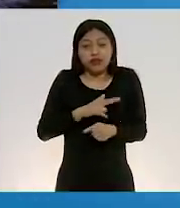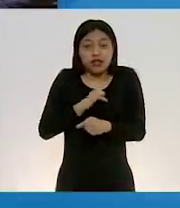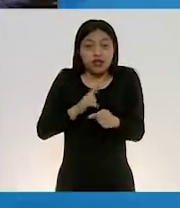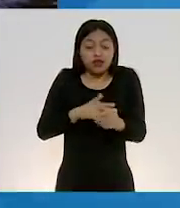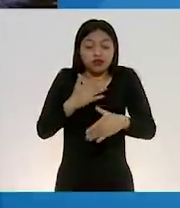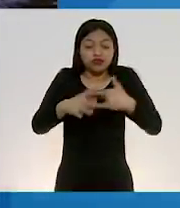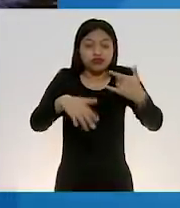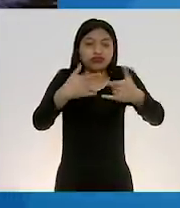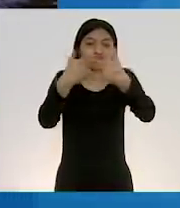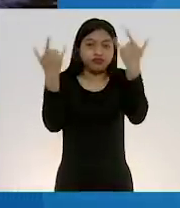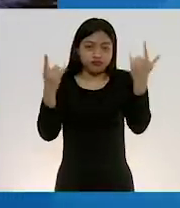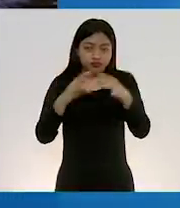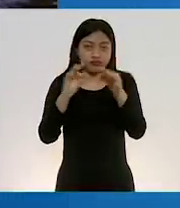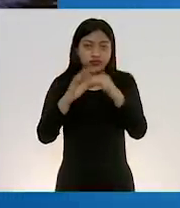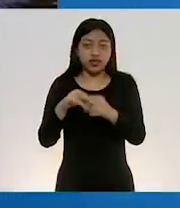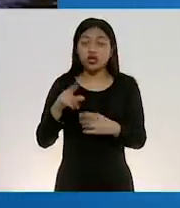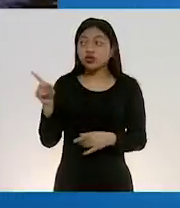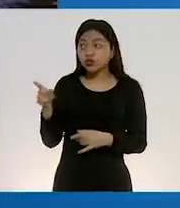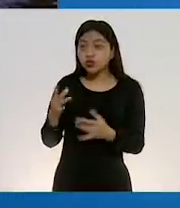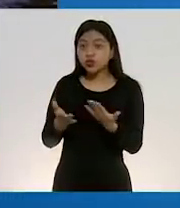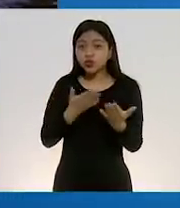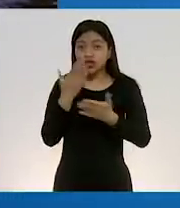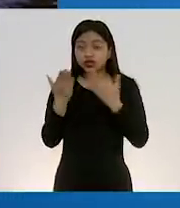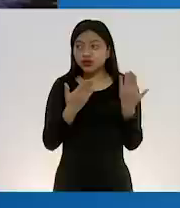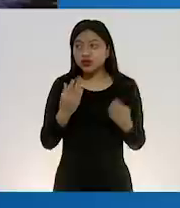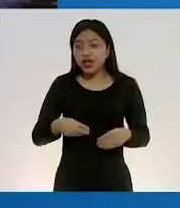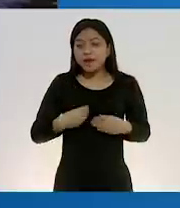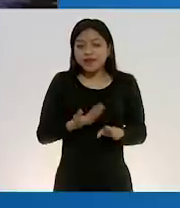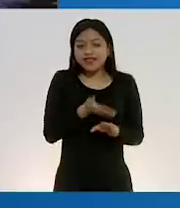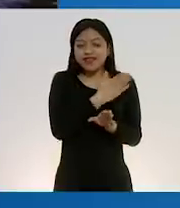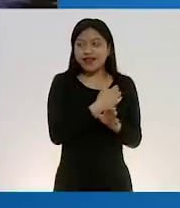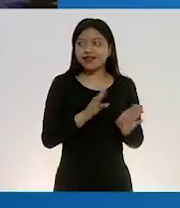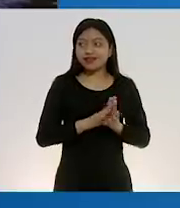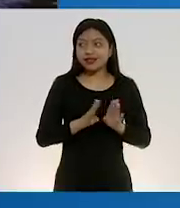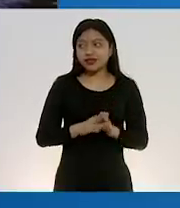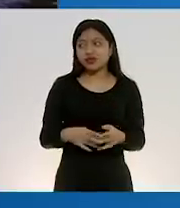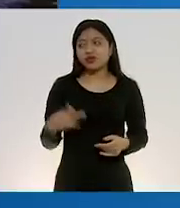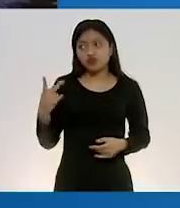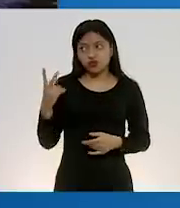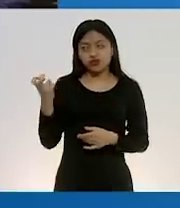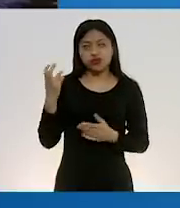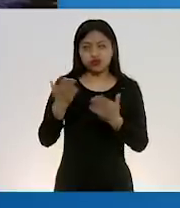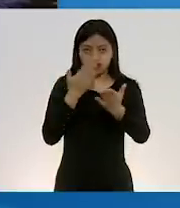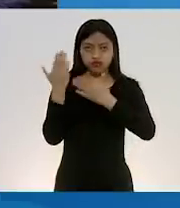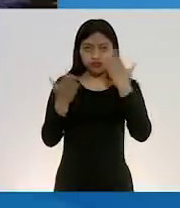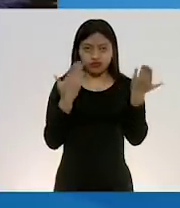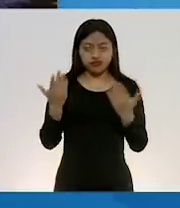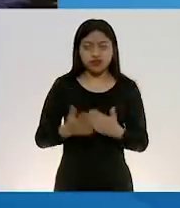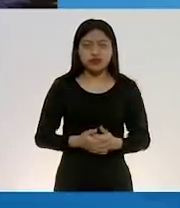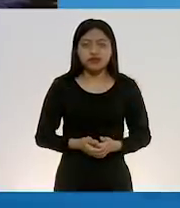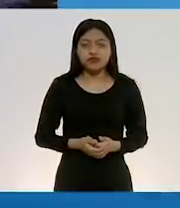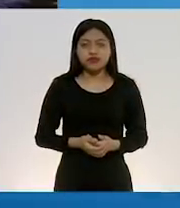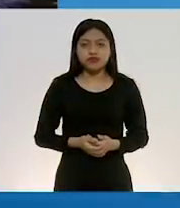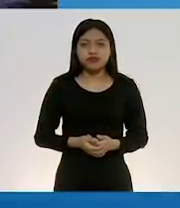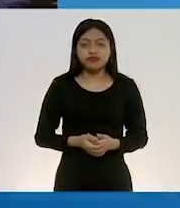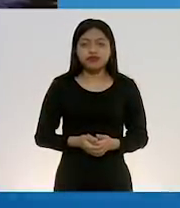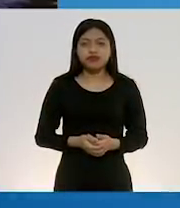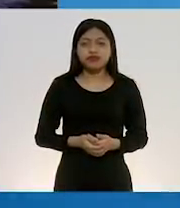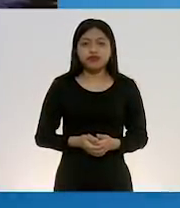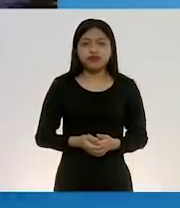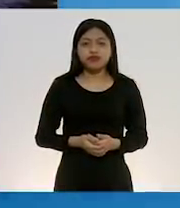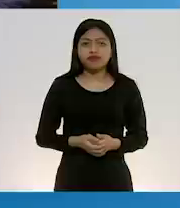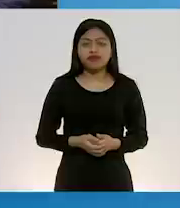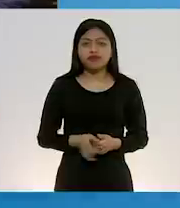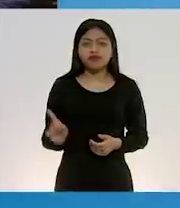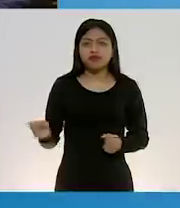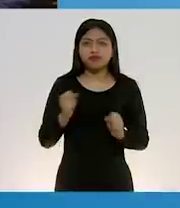que te has estado dedicando tú y tus colegas y alumnos allí en el Colegio de México. ¿Cuál es la perspectiva de